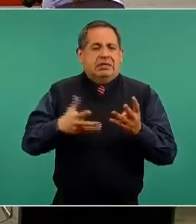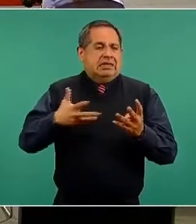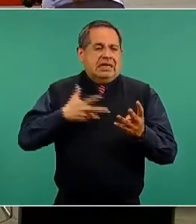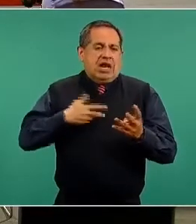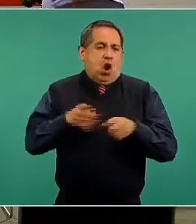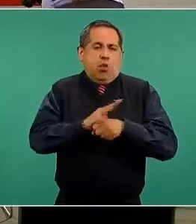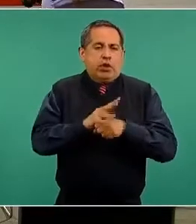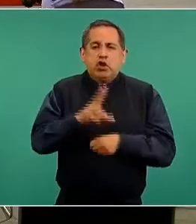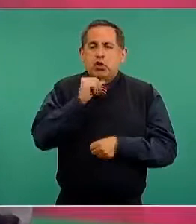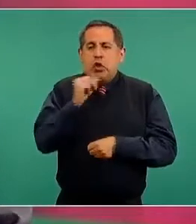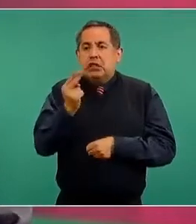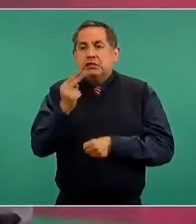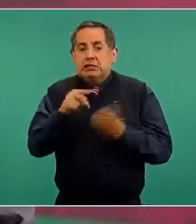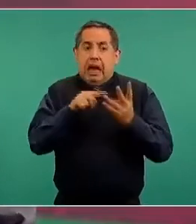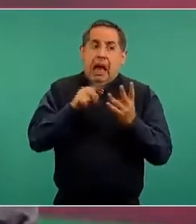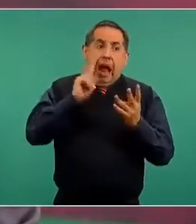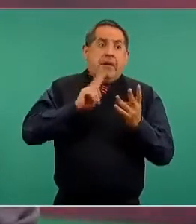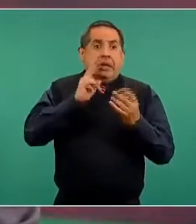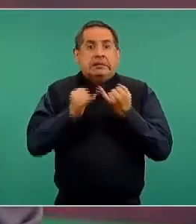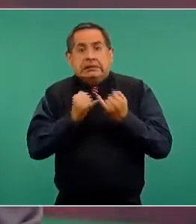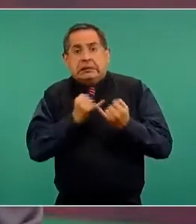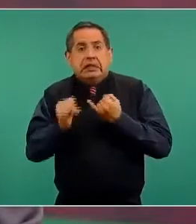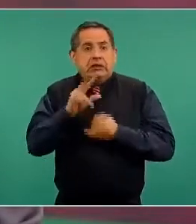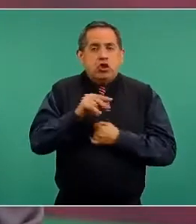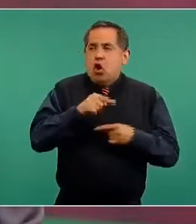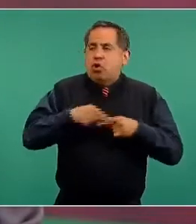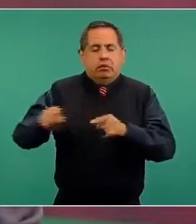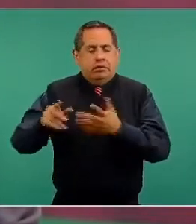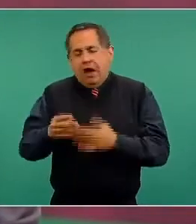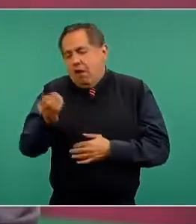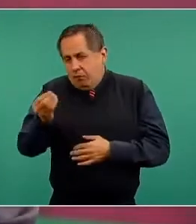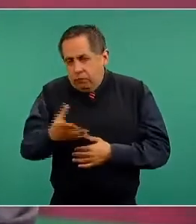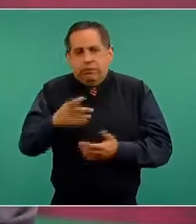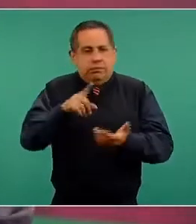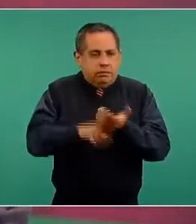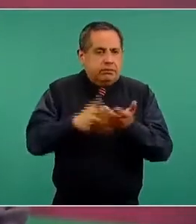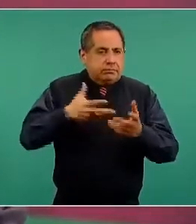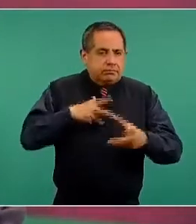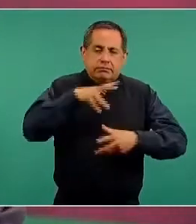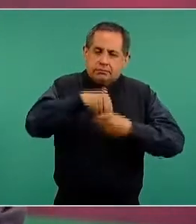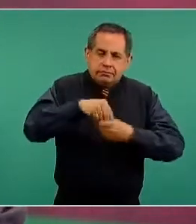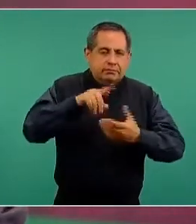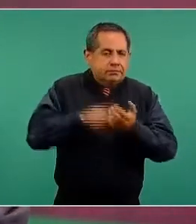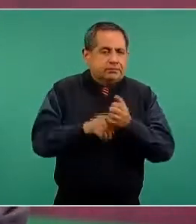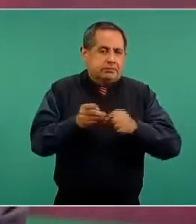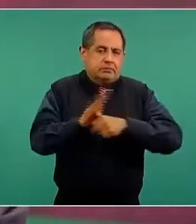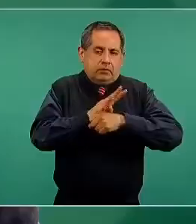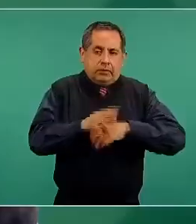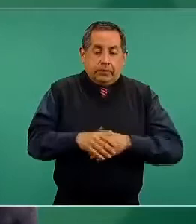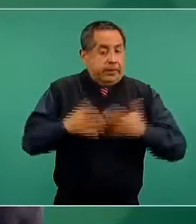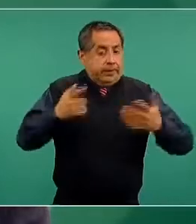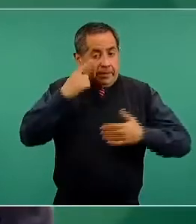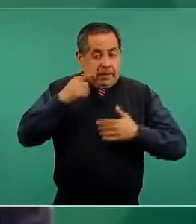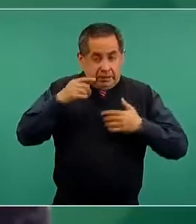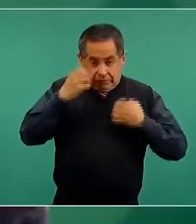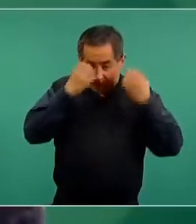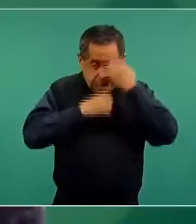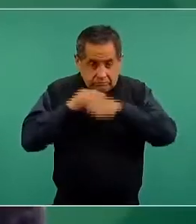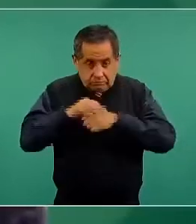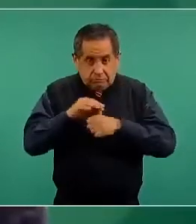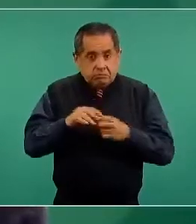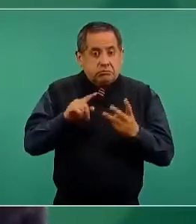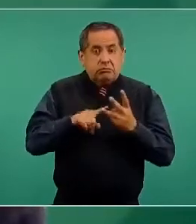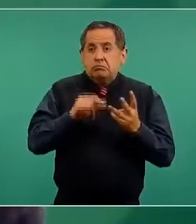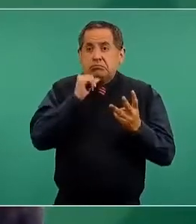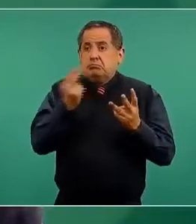necesitan realizarse ninguna prueba, deben ser considerados casos de COVID. De hecho, para fines clínicos tampoco necesitan